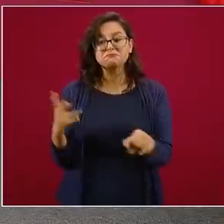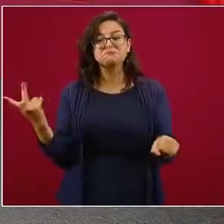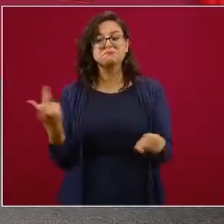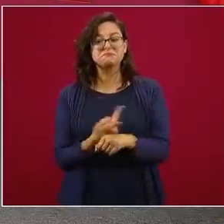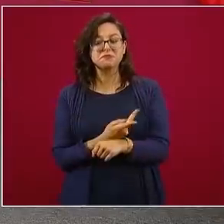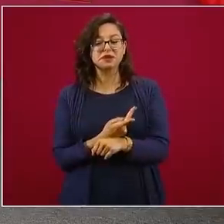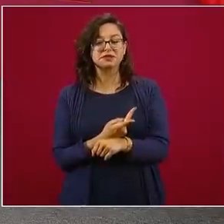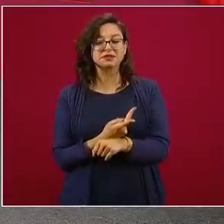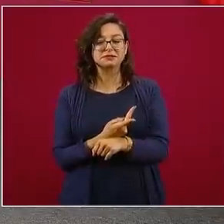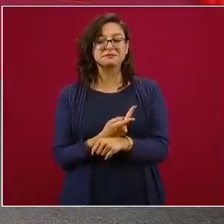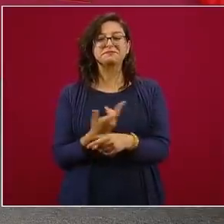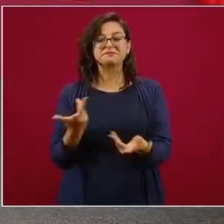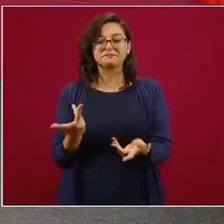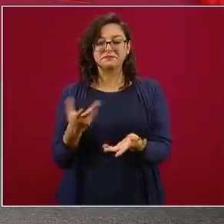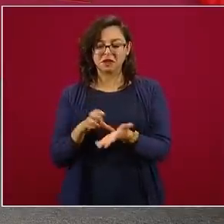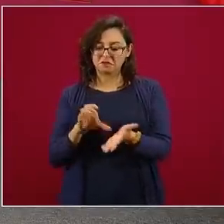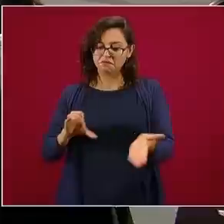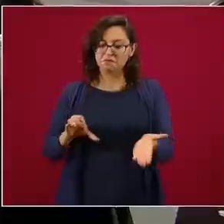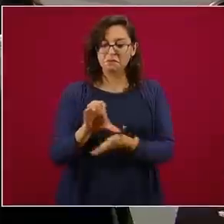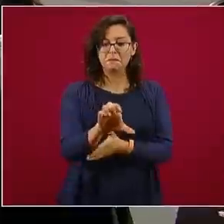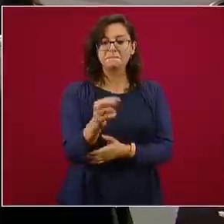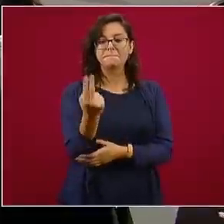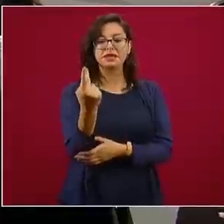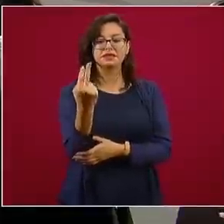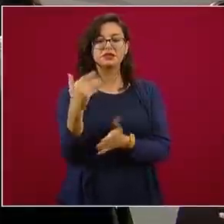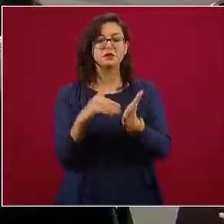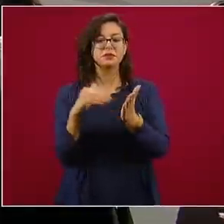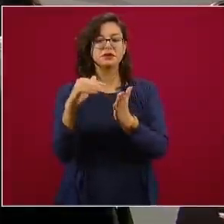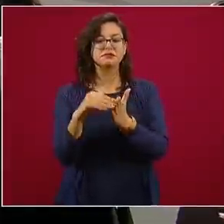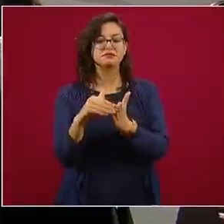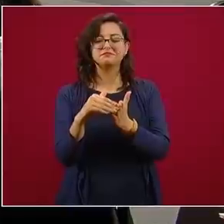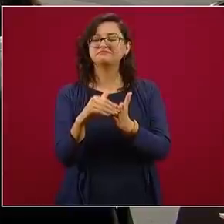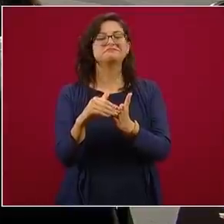menor a los 25,000 millones.